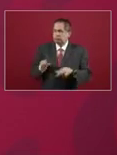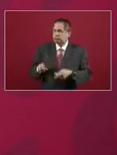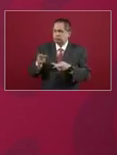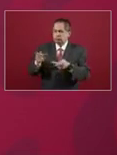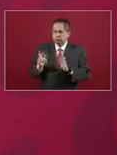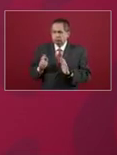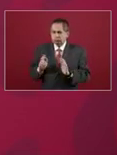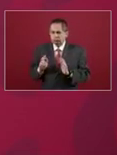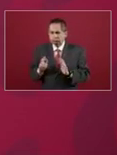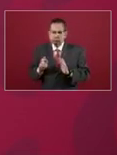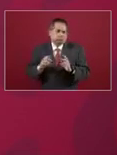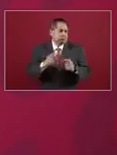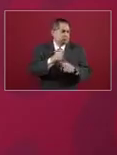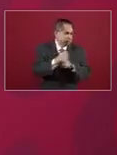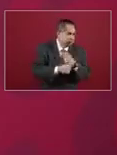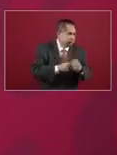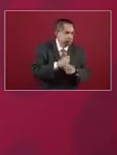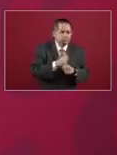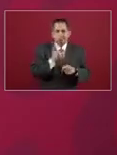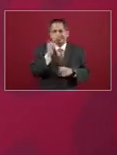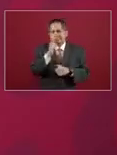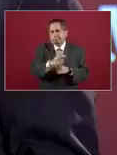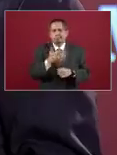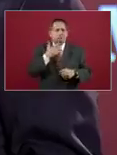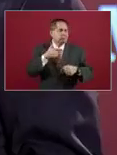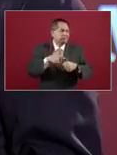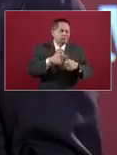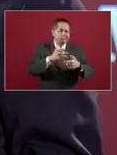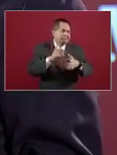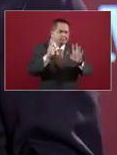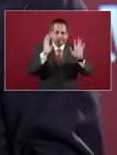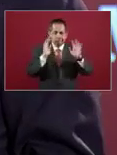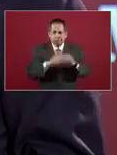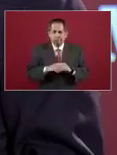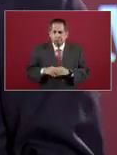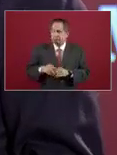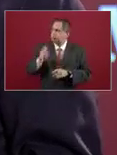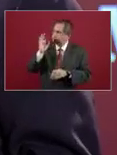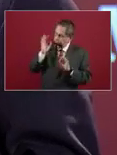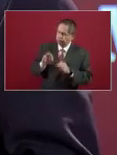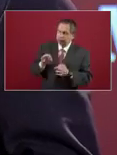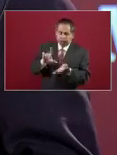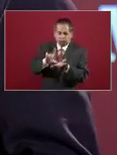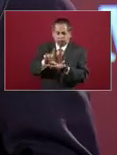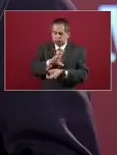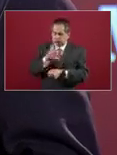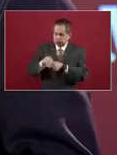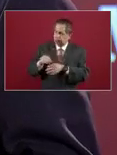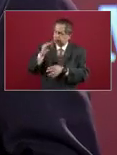si es un concesionario de una gasolinería, litros de a litro,